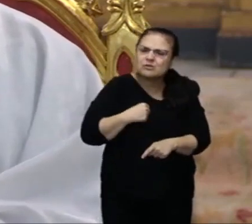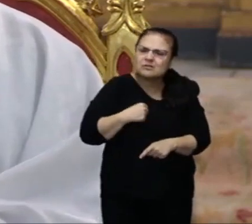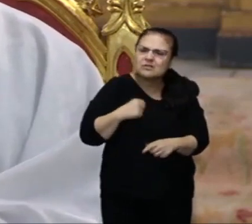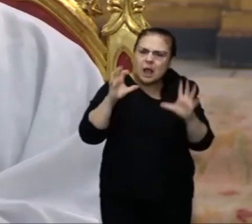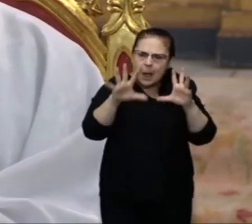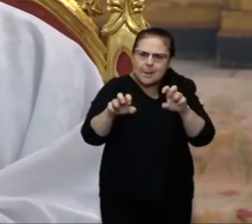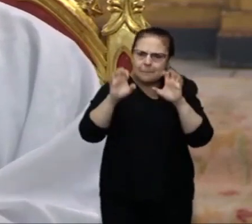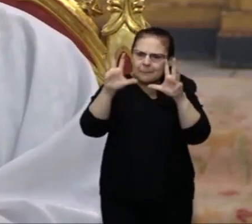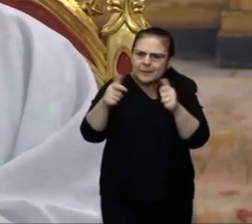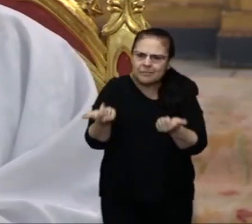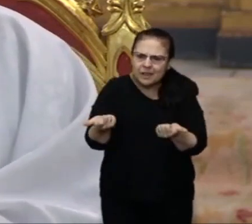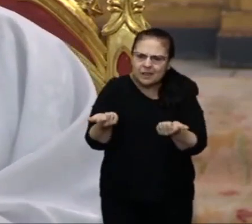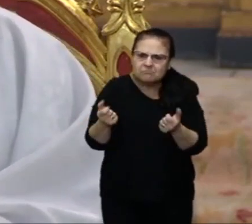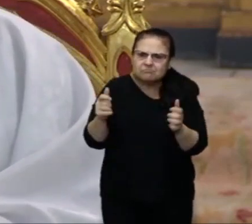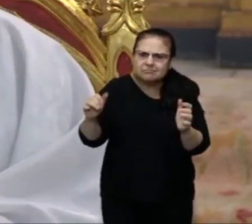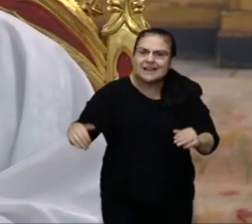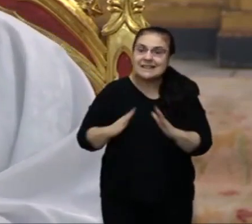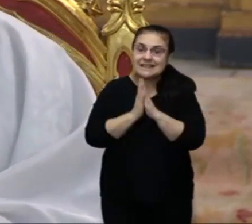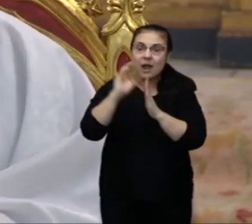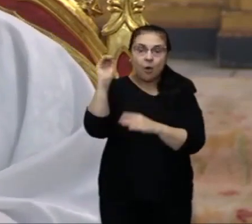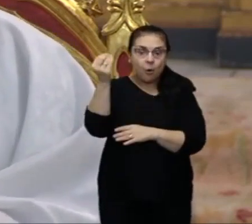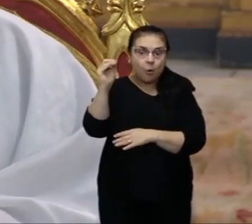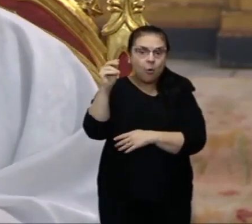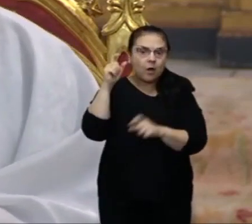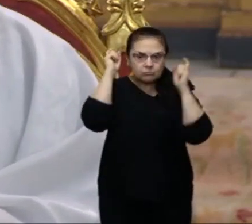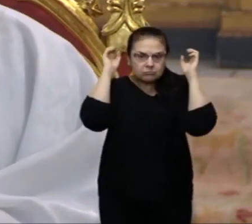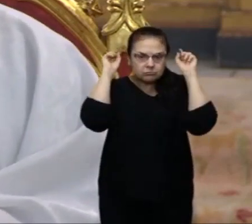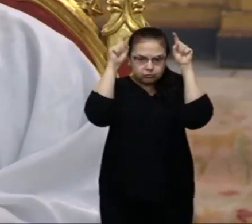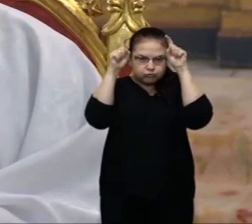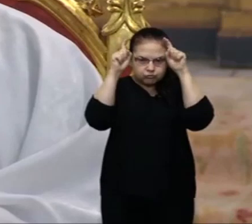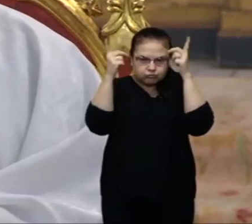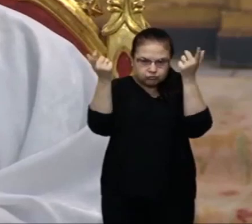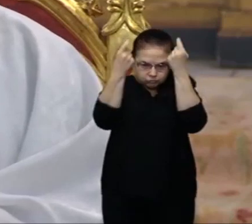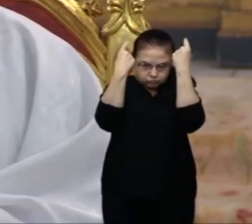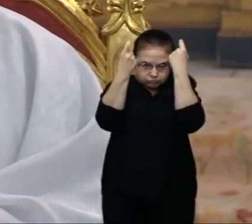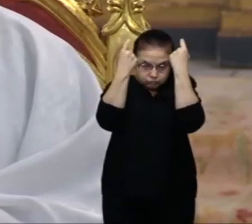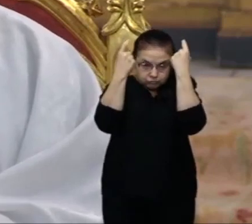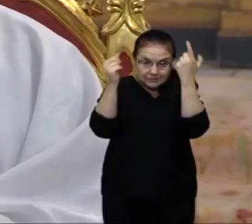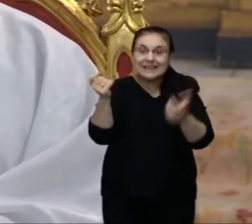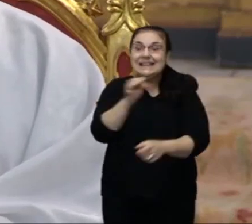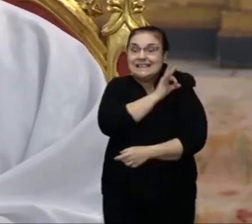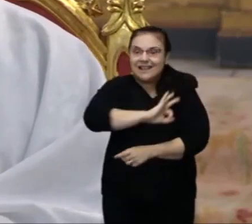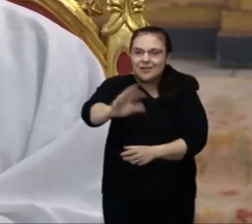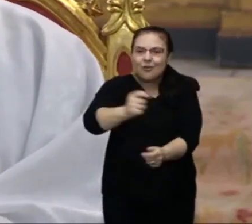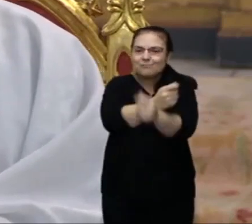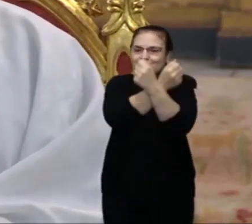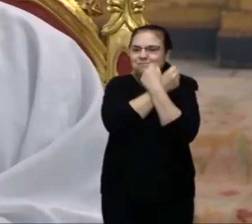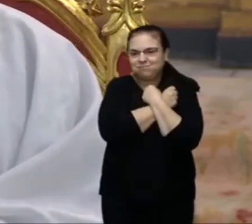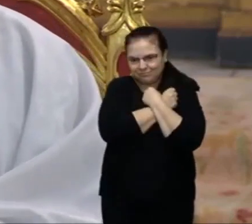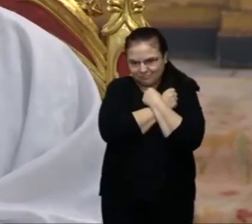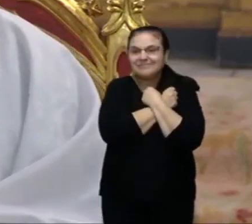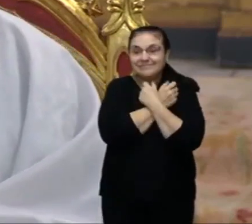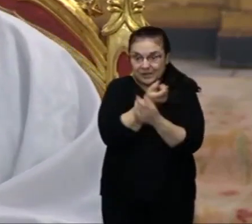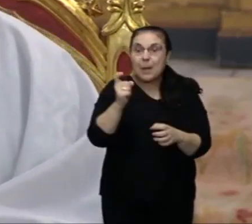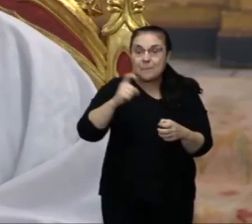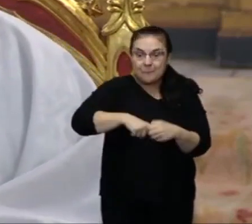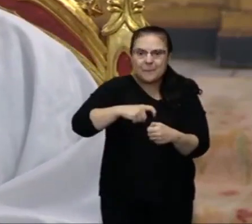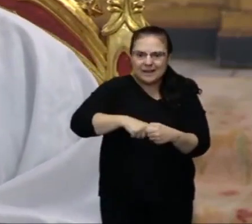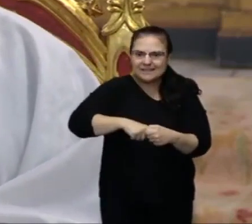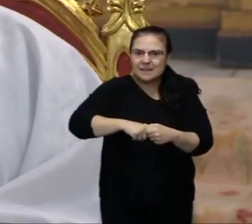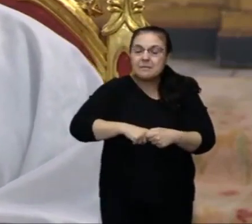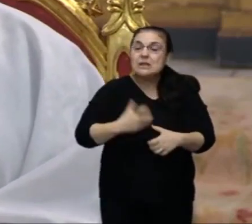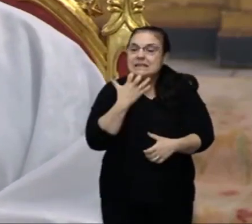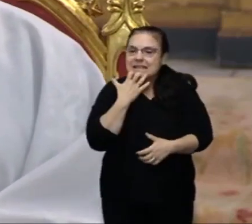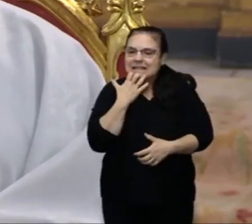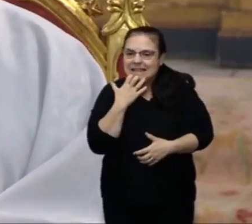Juan de la Cruz nos enseña cómo llegar a ese amor que el Señor nos tiene y del que participamos si